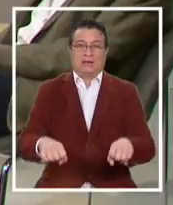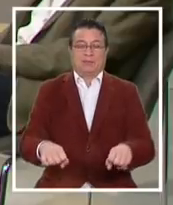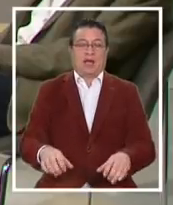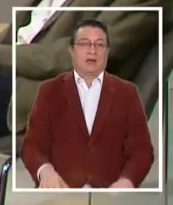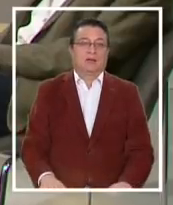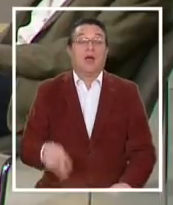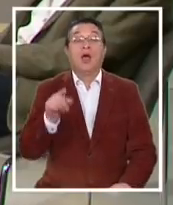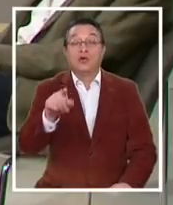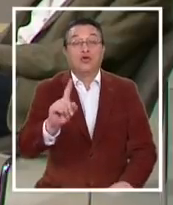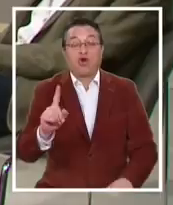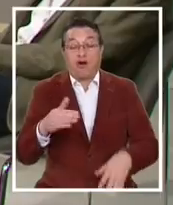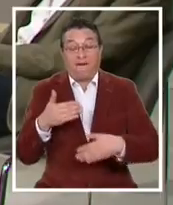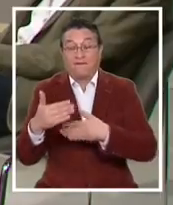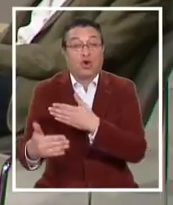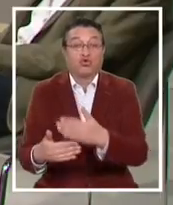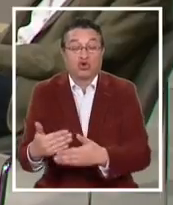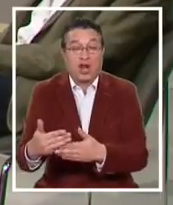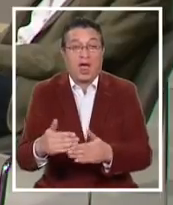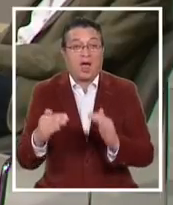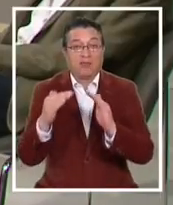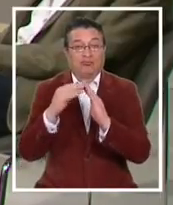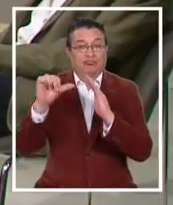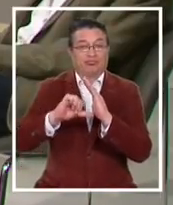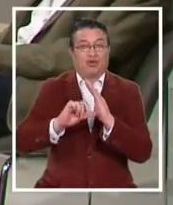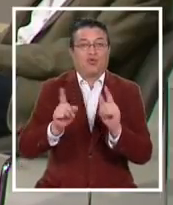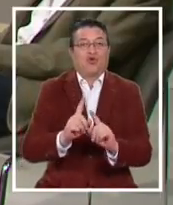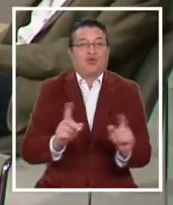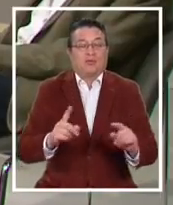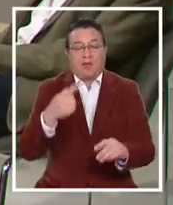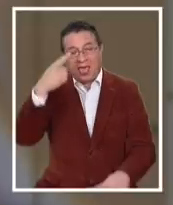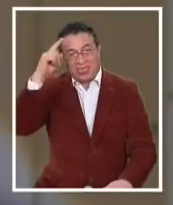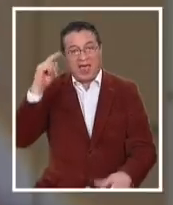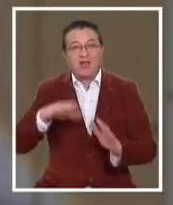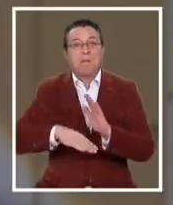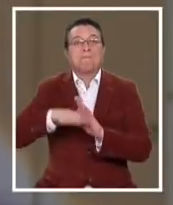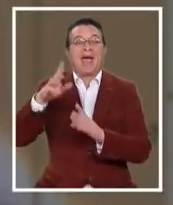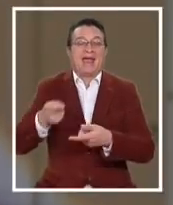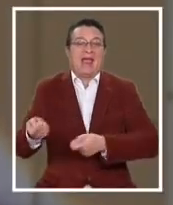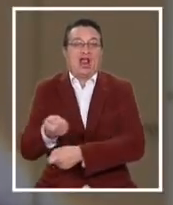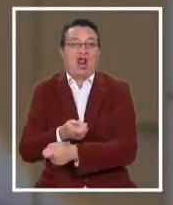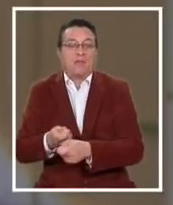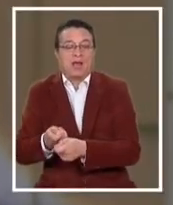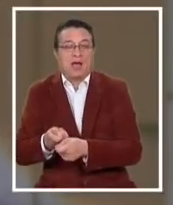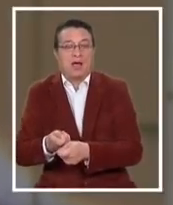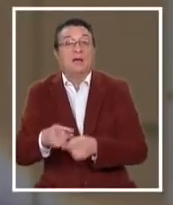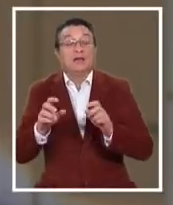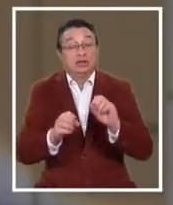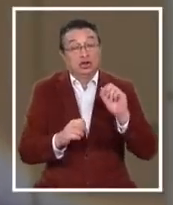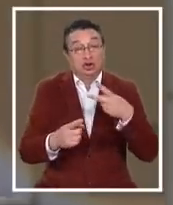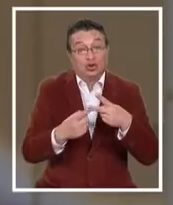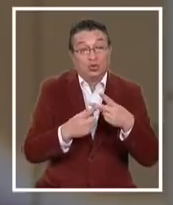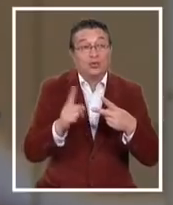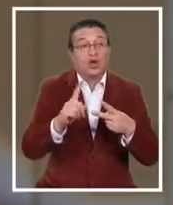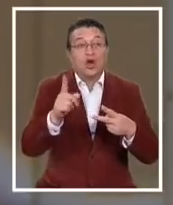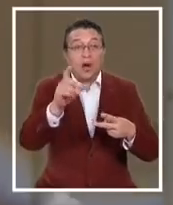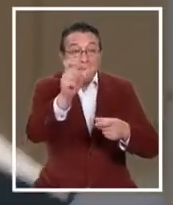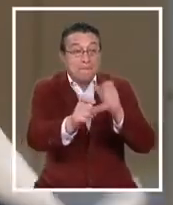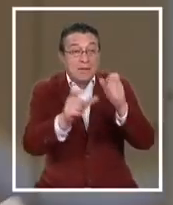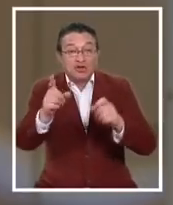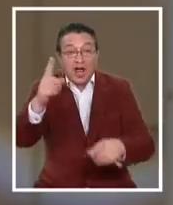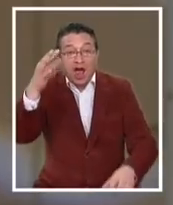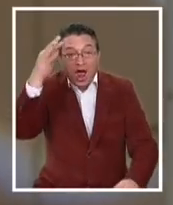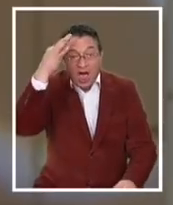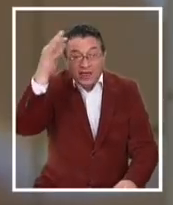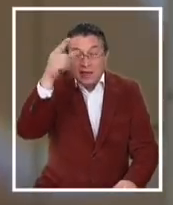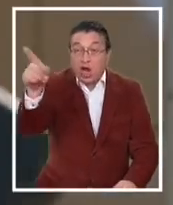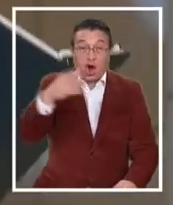uno, no funcionan las cuarentenas así. Por lo tanto, se terminan extendiendo más, dañando más a la economía. Y en segundo lugar, la familia, lo que pareciera no